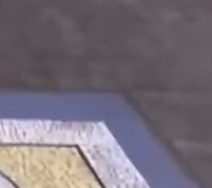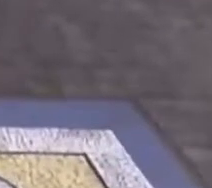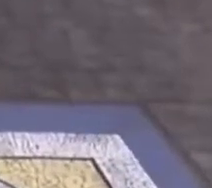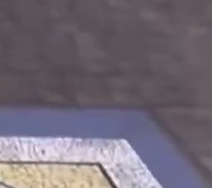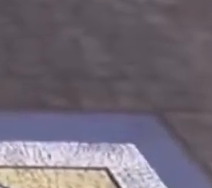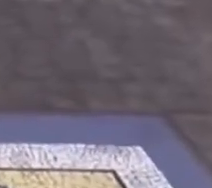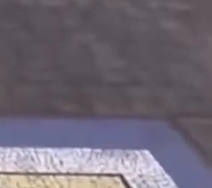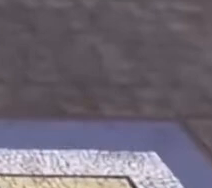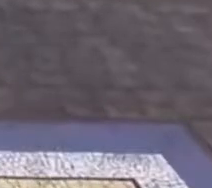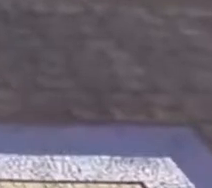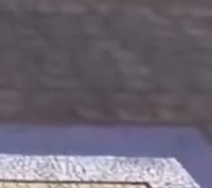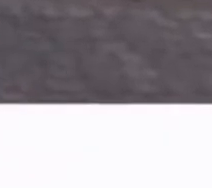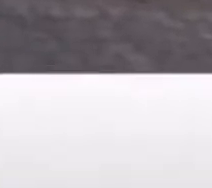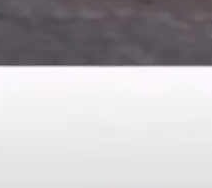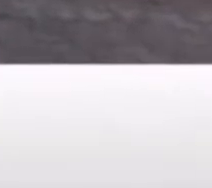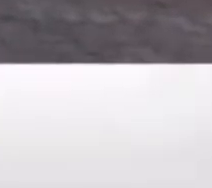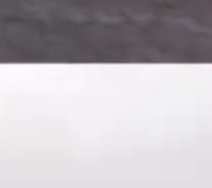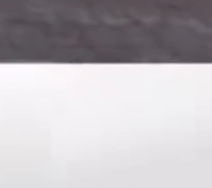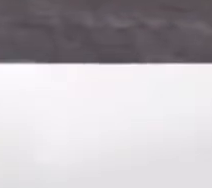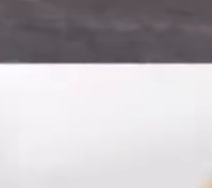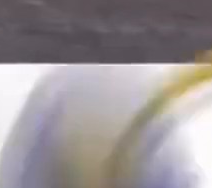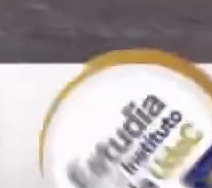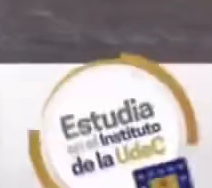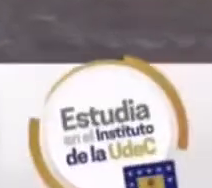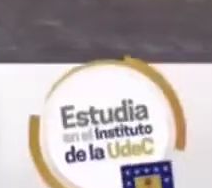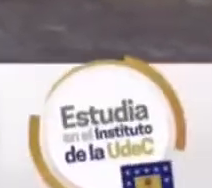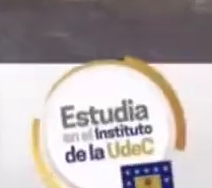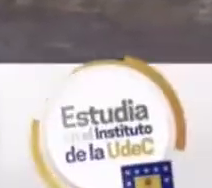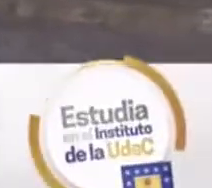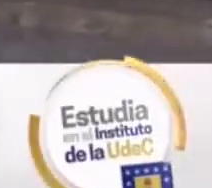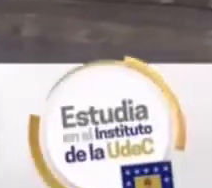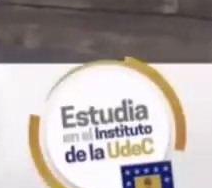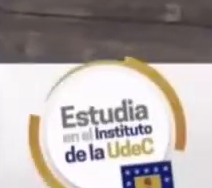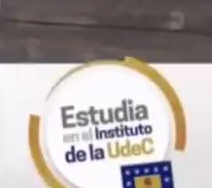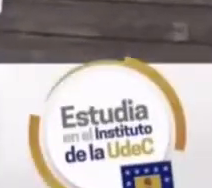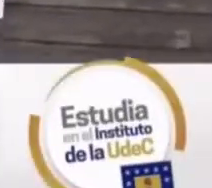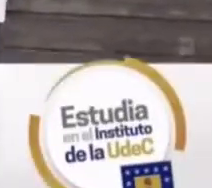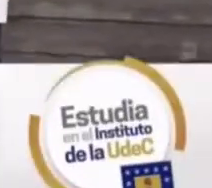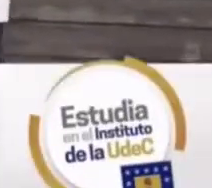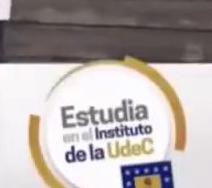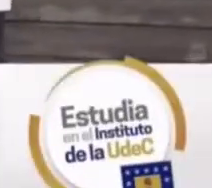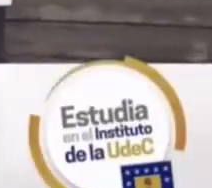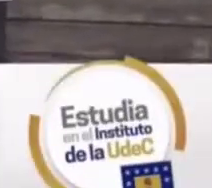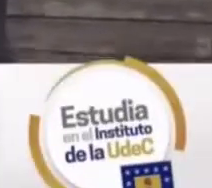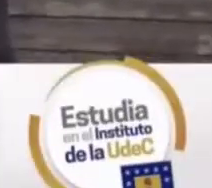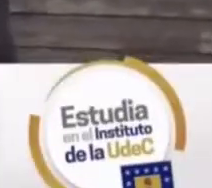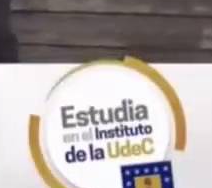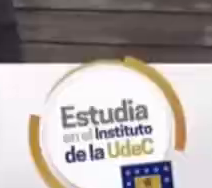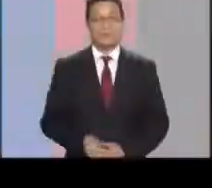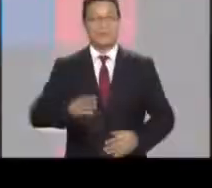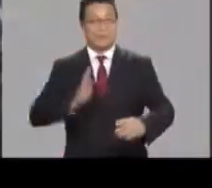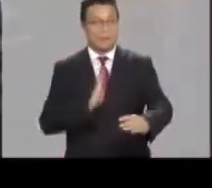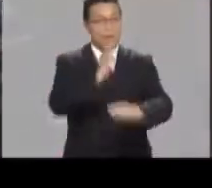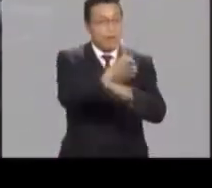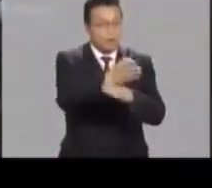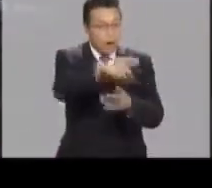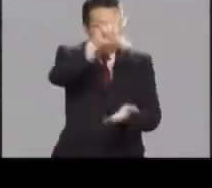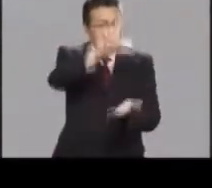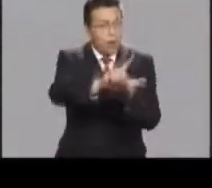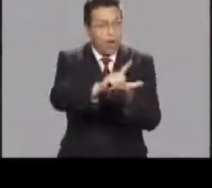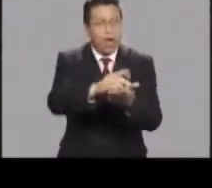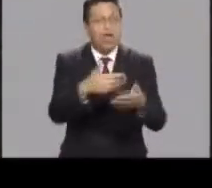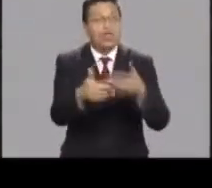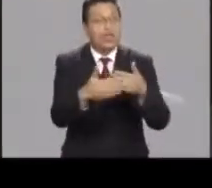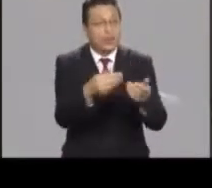el mundo es tuyo. Instituto Profesional Virginio Gómez, el Instituto de la Universidad de Concepción. Fuimos al lugar